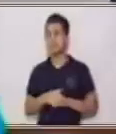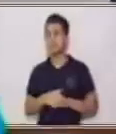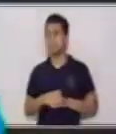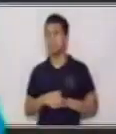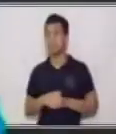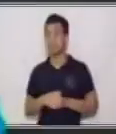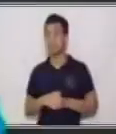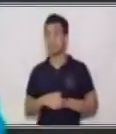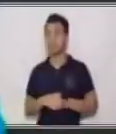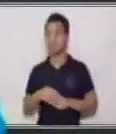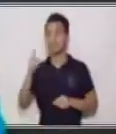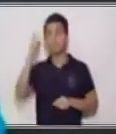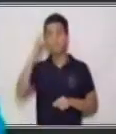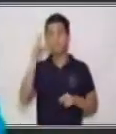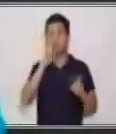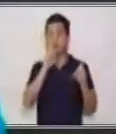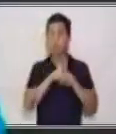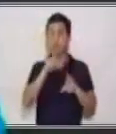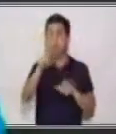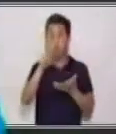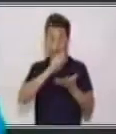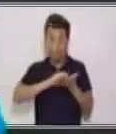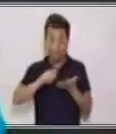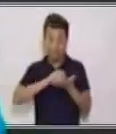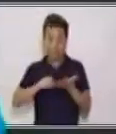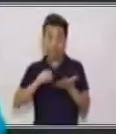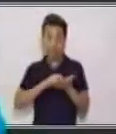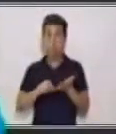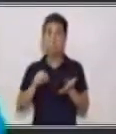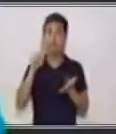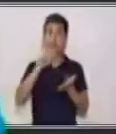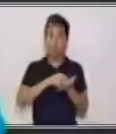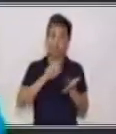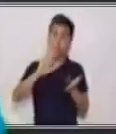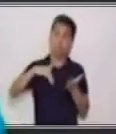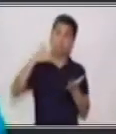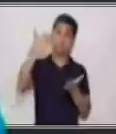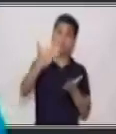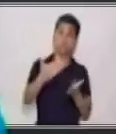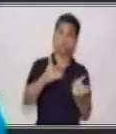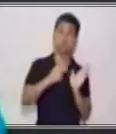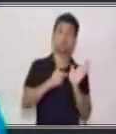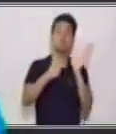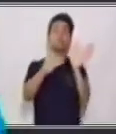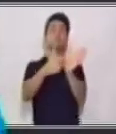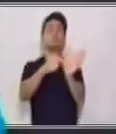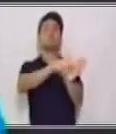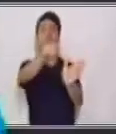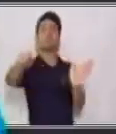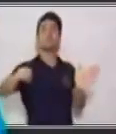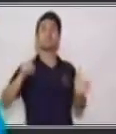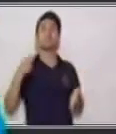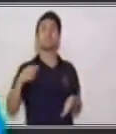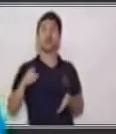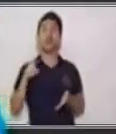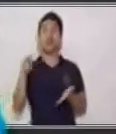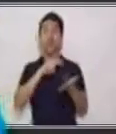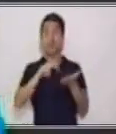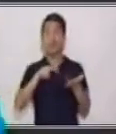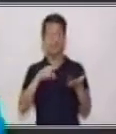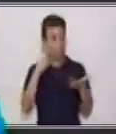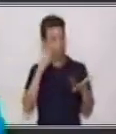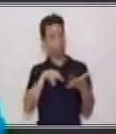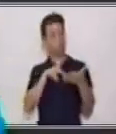es solo de escribir, sino que de saber quién va a estar detrás de mi escrito y qué es lo que puede decir,